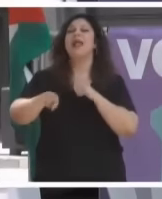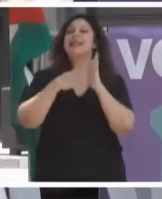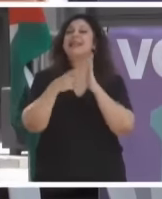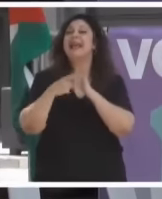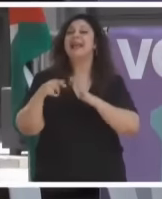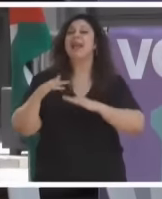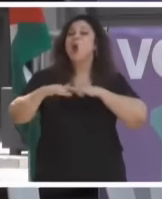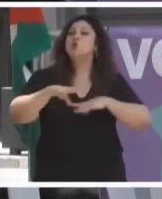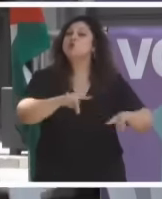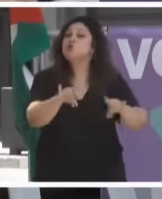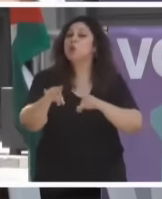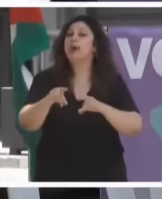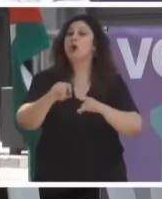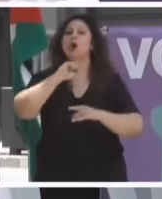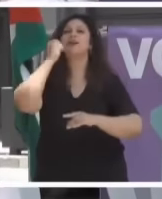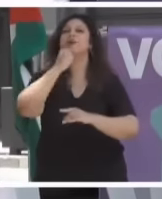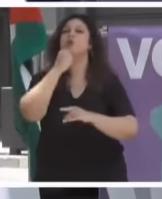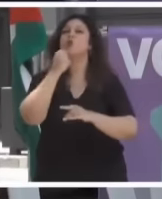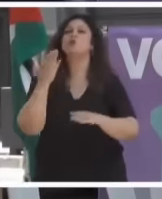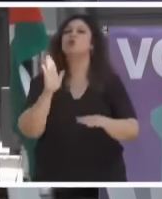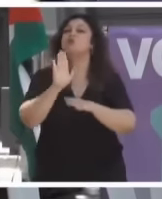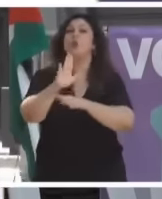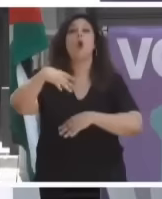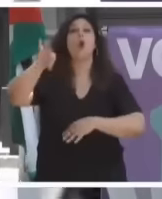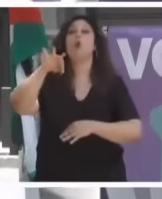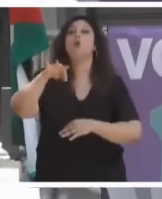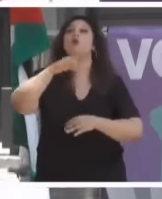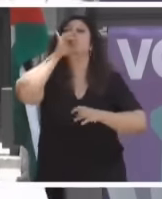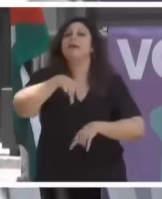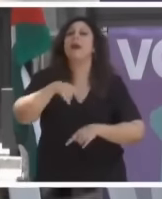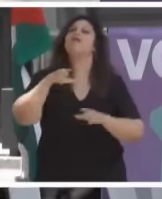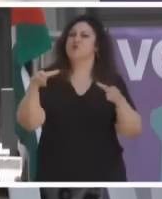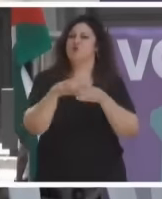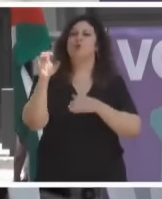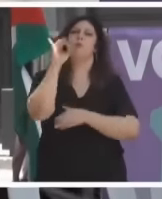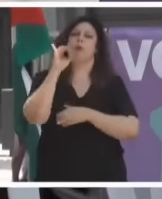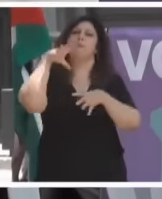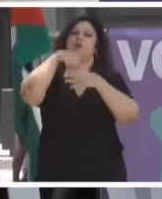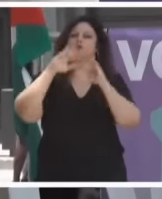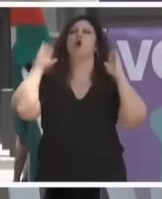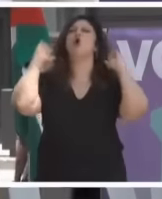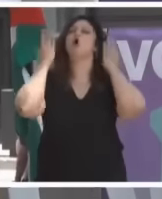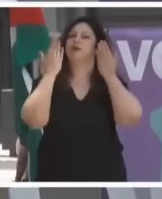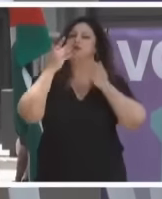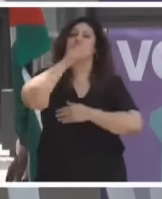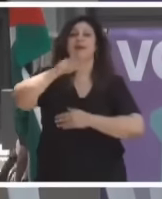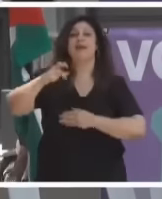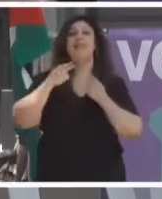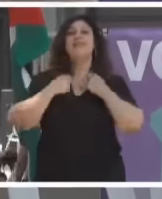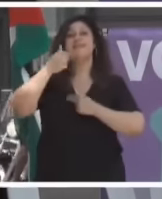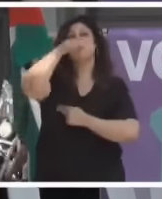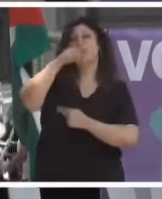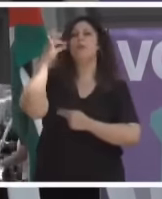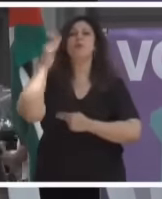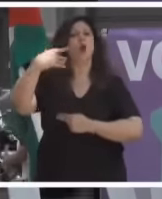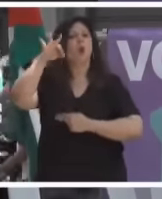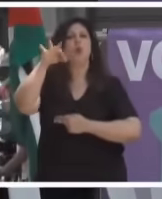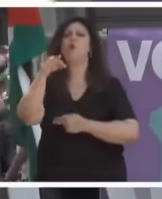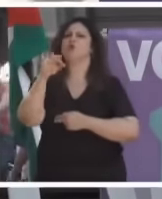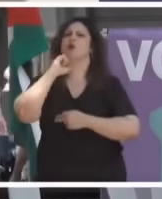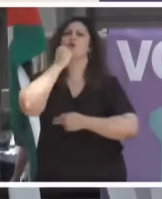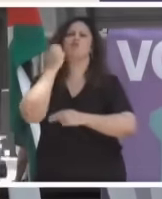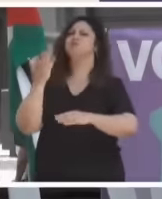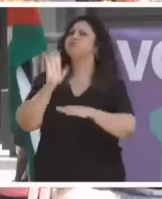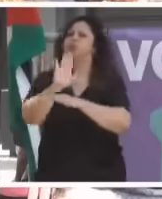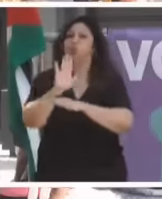conocida ley lista que nos quieren implantar en Andalucía, ha sido Podemos en el Congreso, nuestros diputados y diputadas, y eso hay que decirlo y